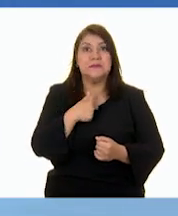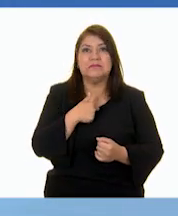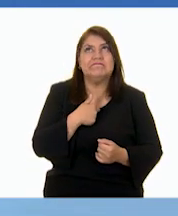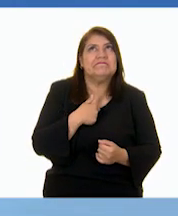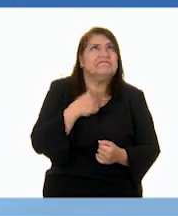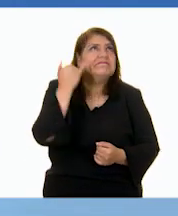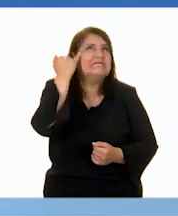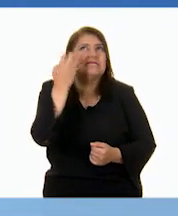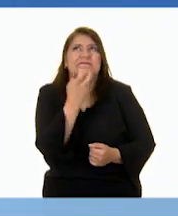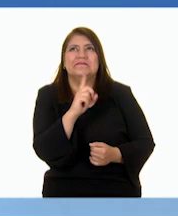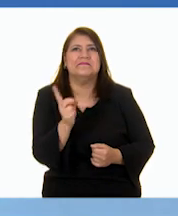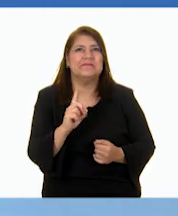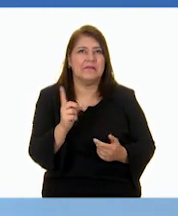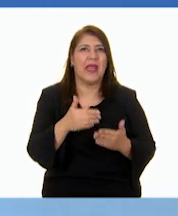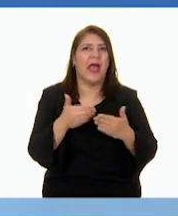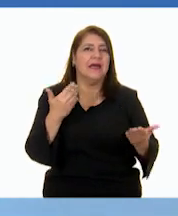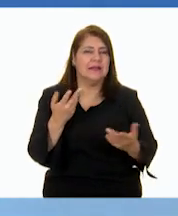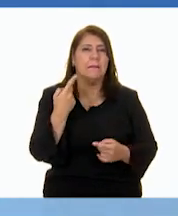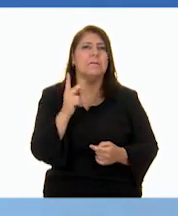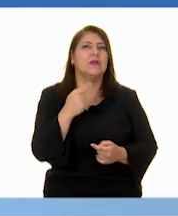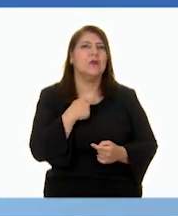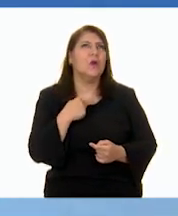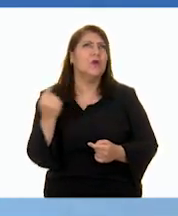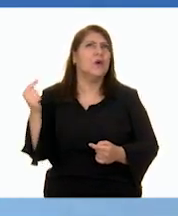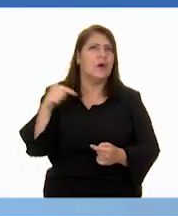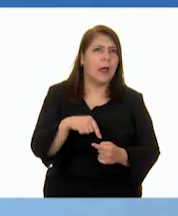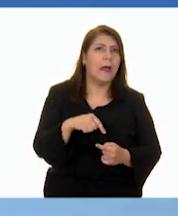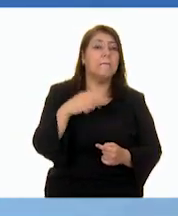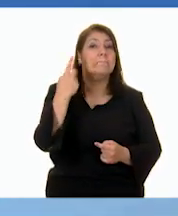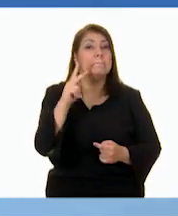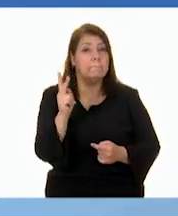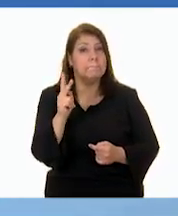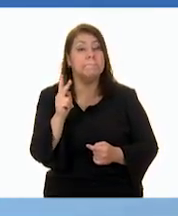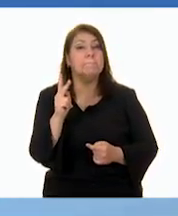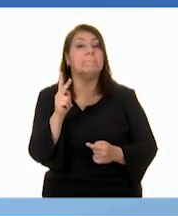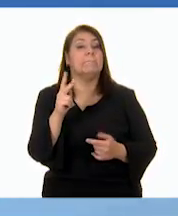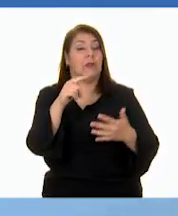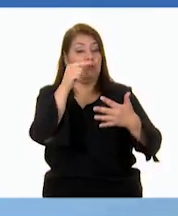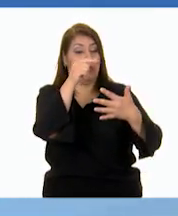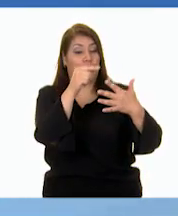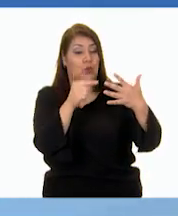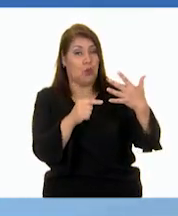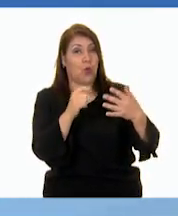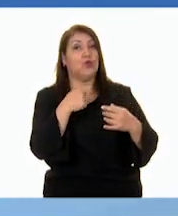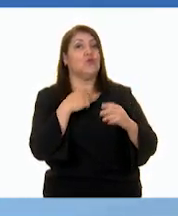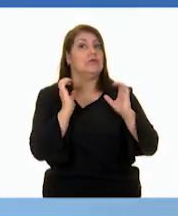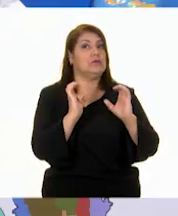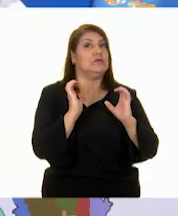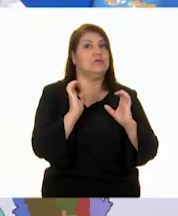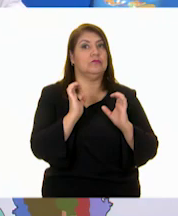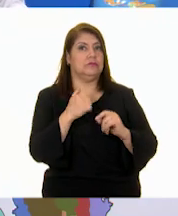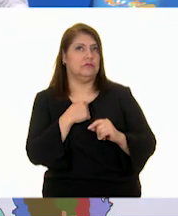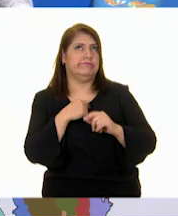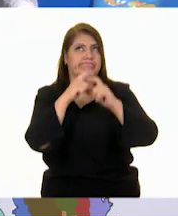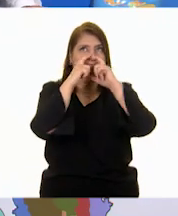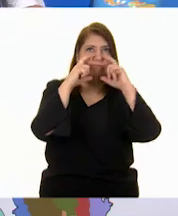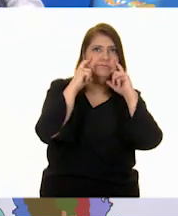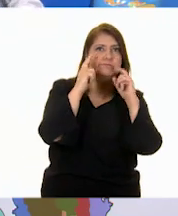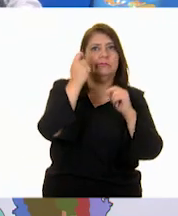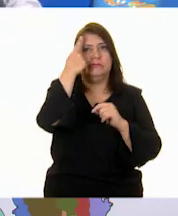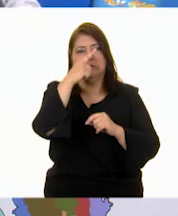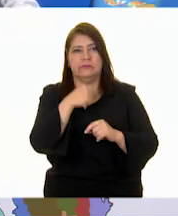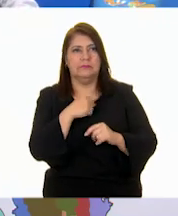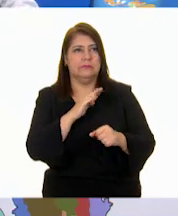ocurrido. Es que yo solo vengo aquí, pero con todos los cuidados necesarios. Y eso me alegra mucho, Ton, de